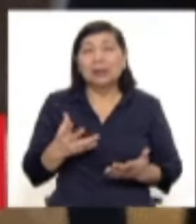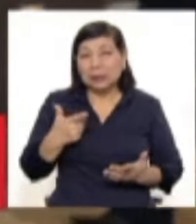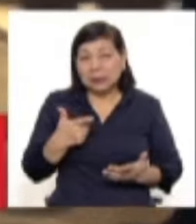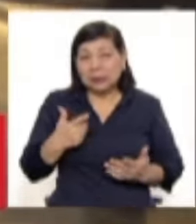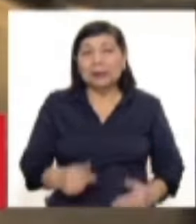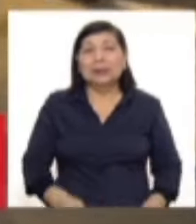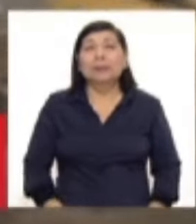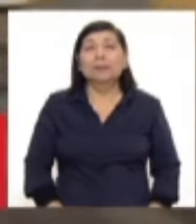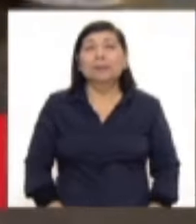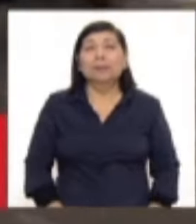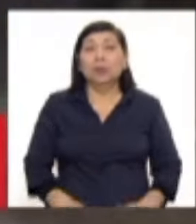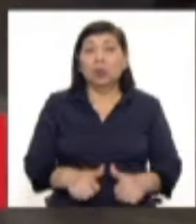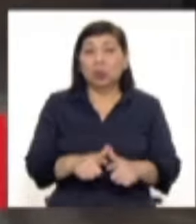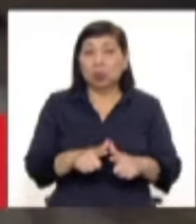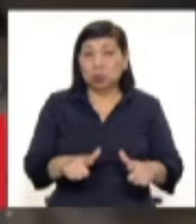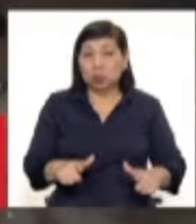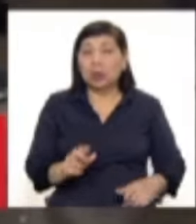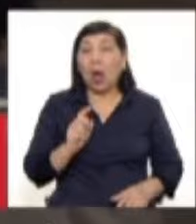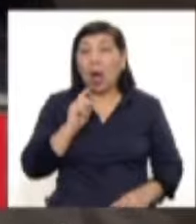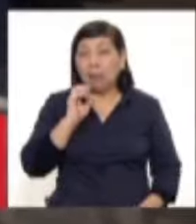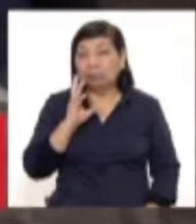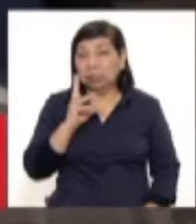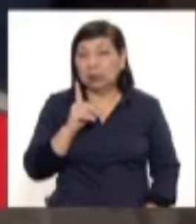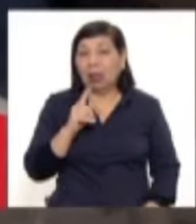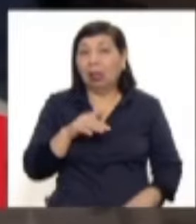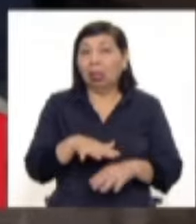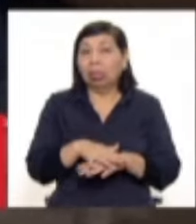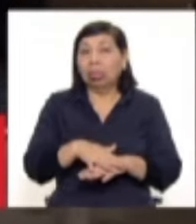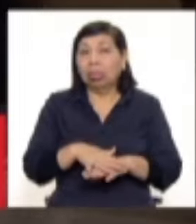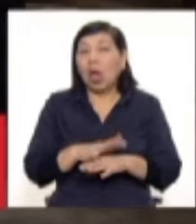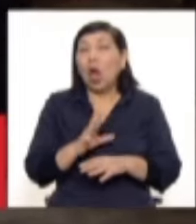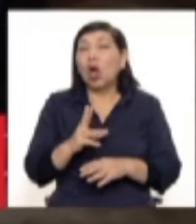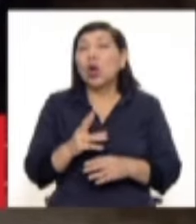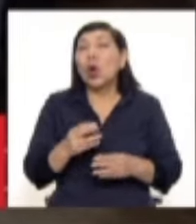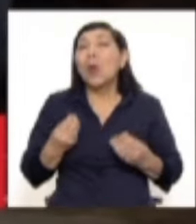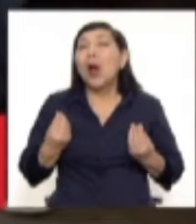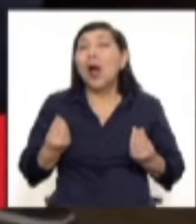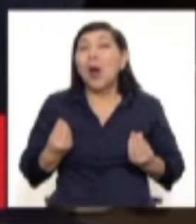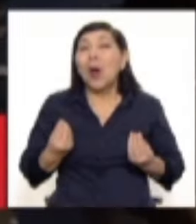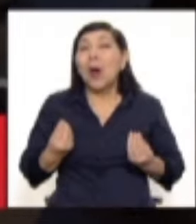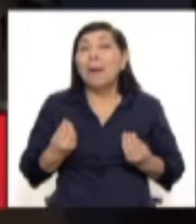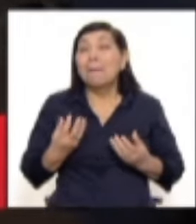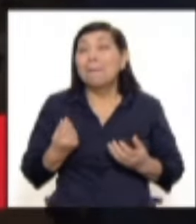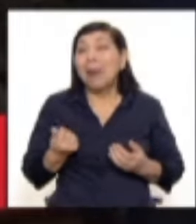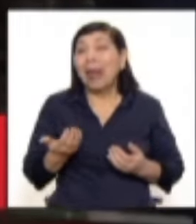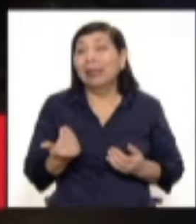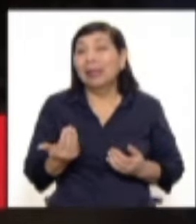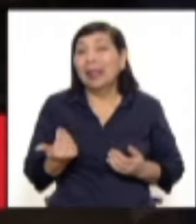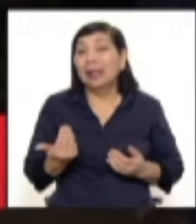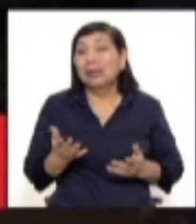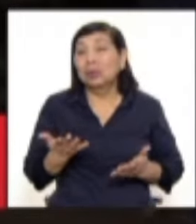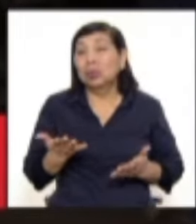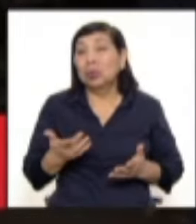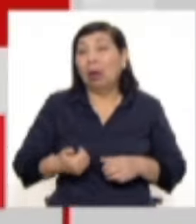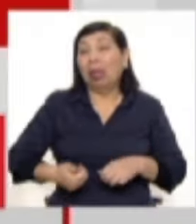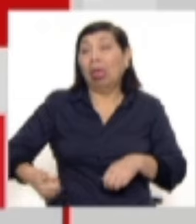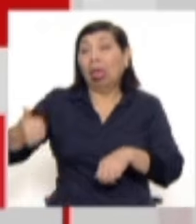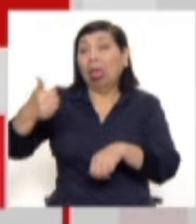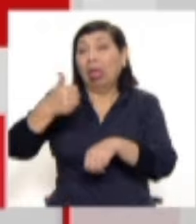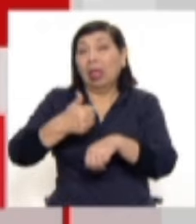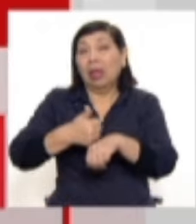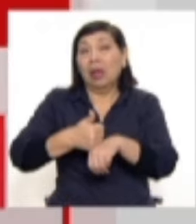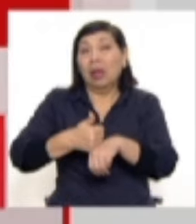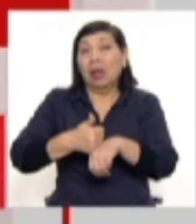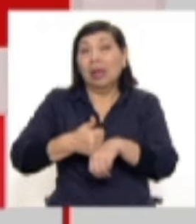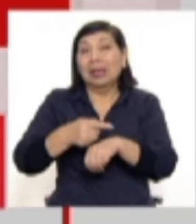armas de fuego. En este lugar, los delincuentes planeaban sus fechorías por una suma de dinero que su cabecilla,